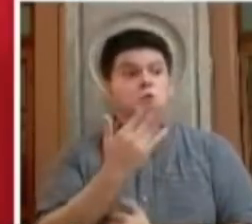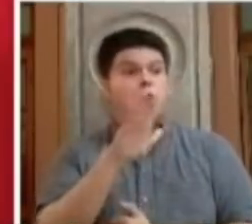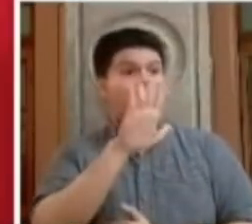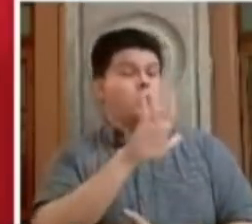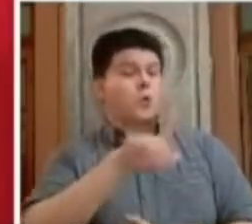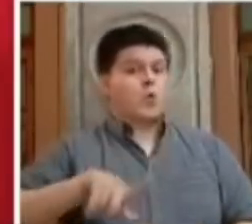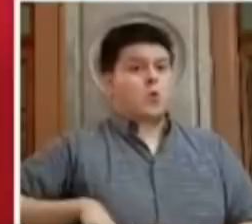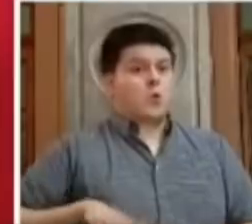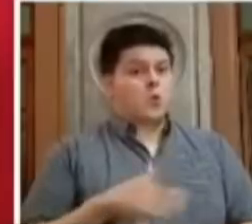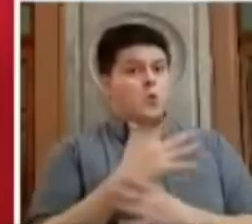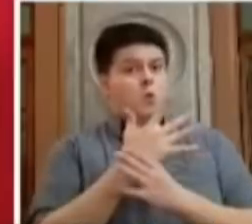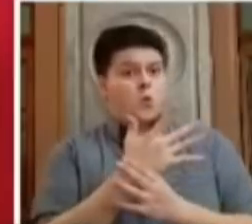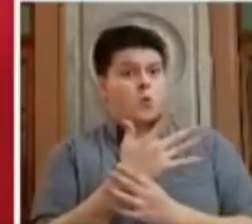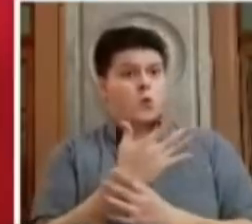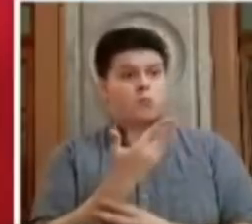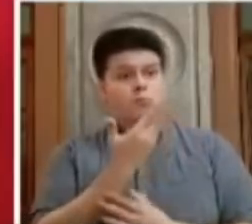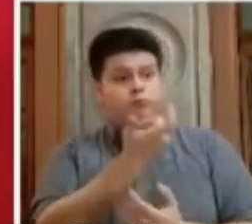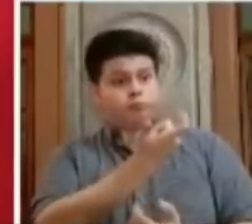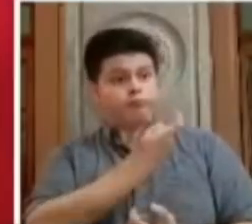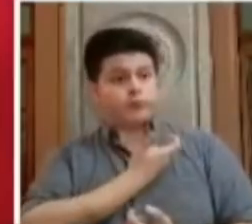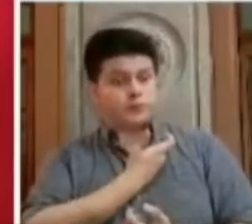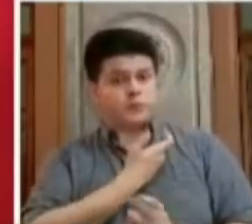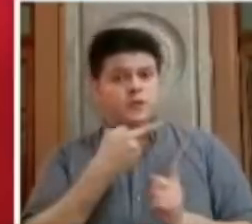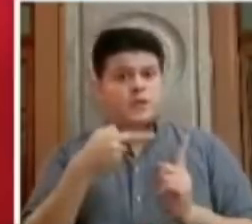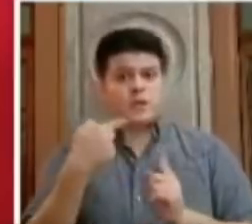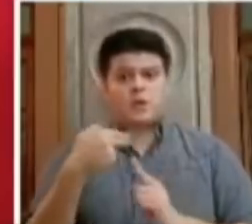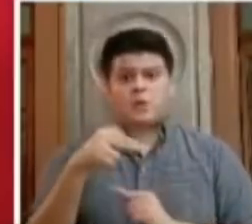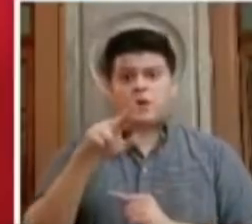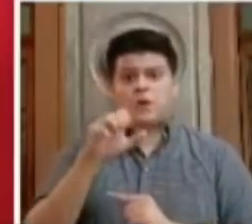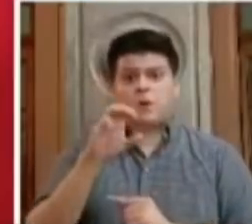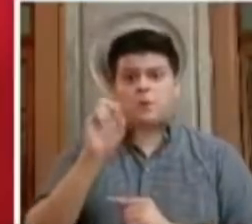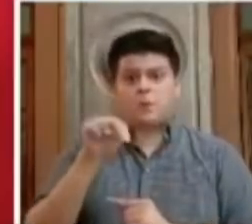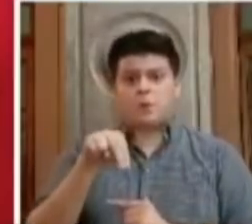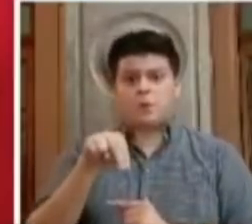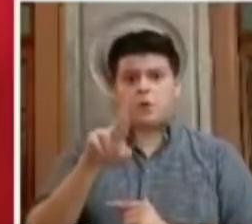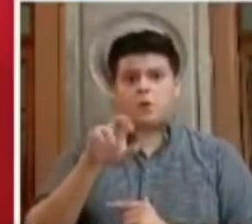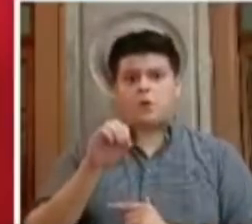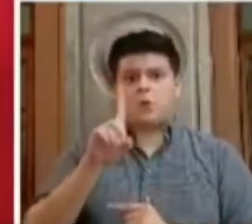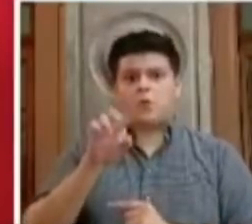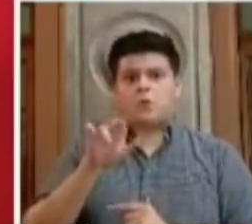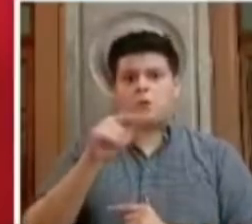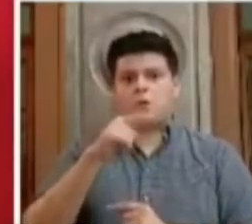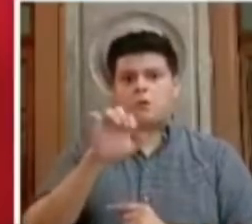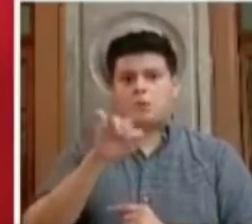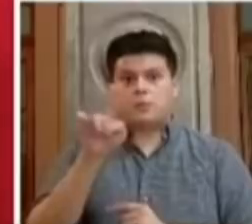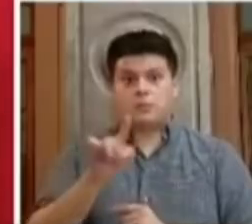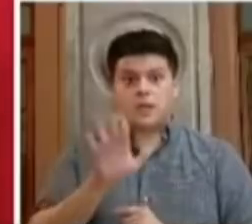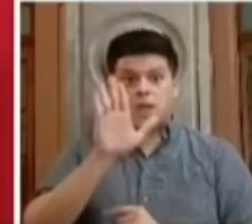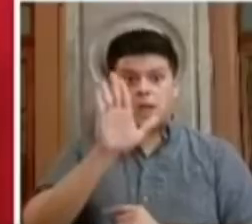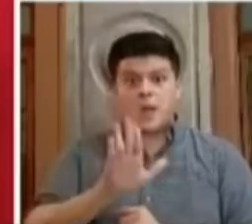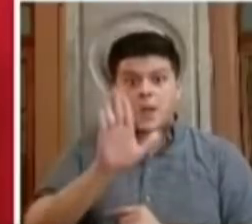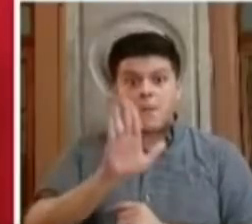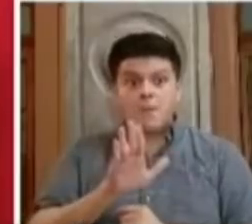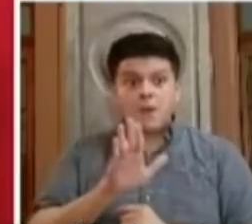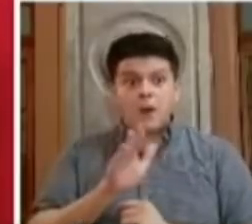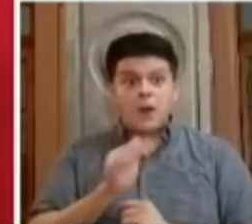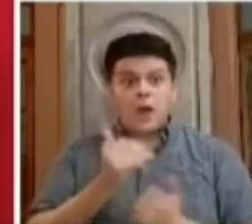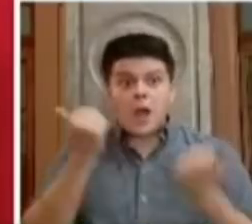Y se llama Ramón Rodríguez. Y parece que es ahijado o yerno del